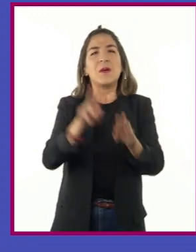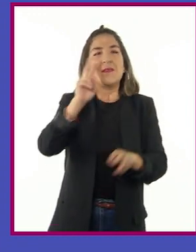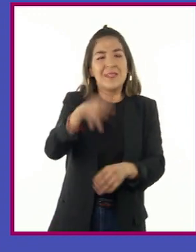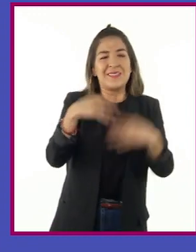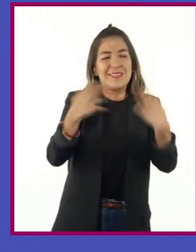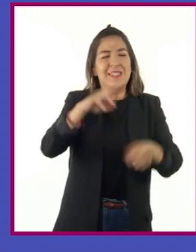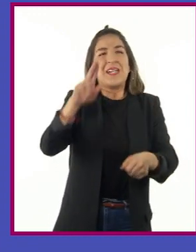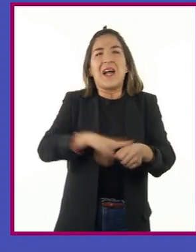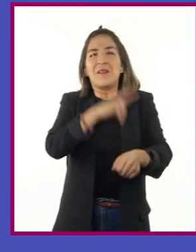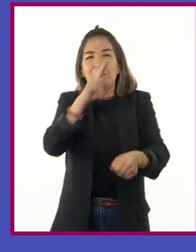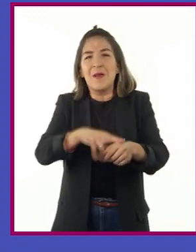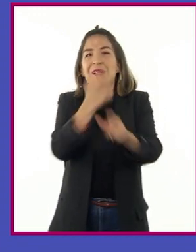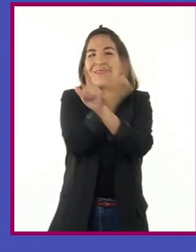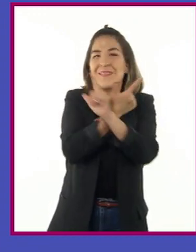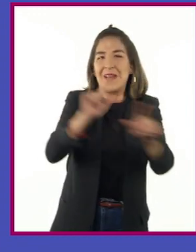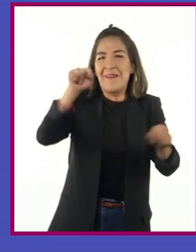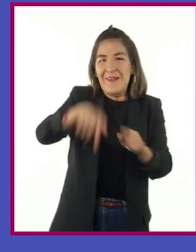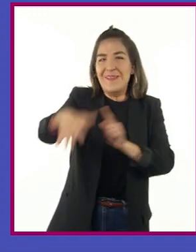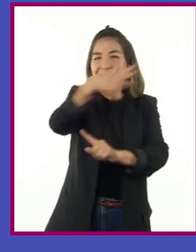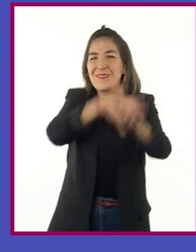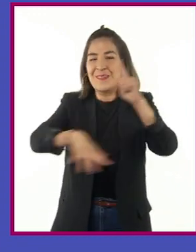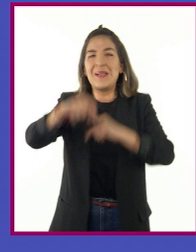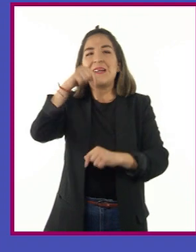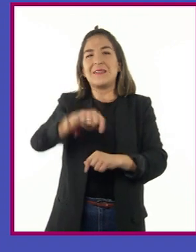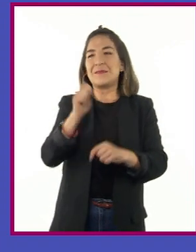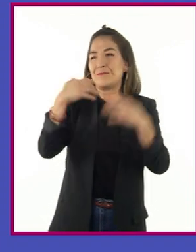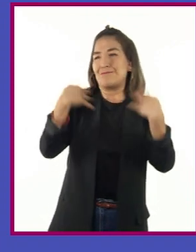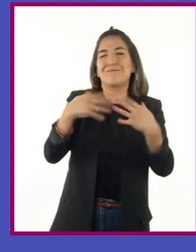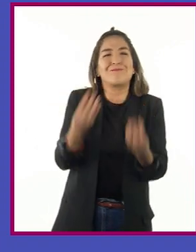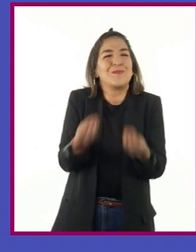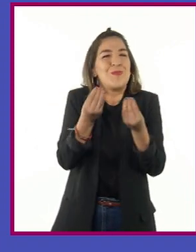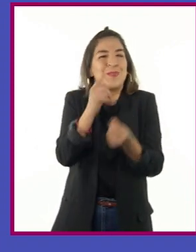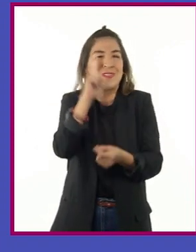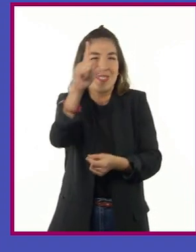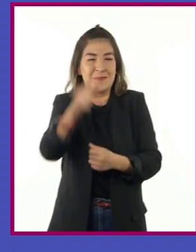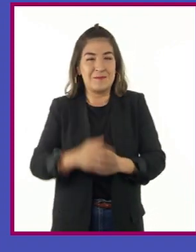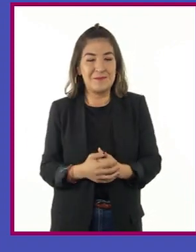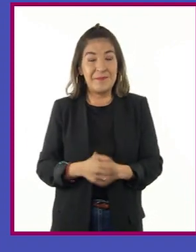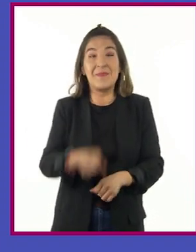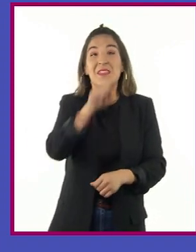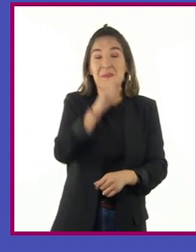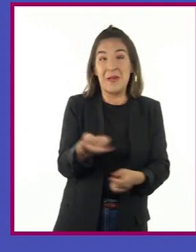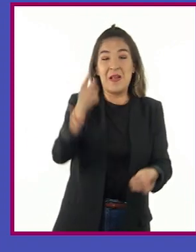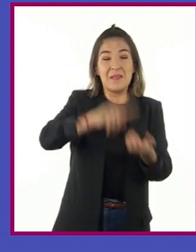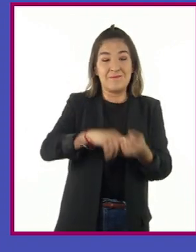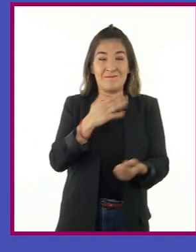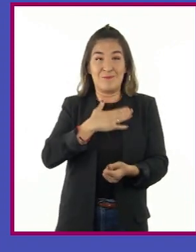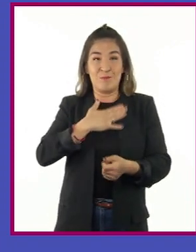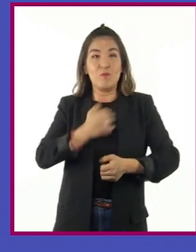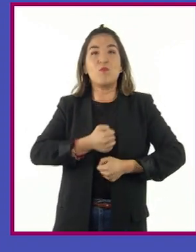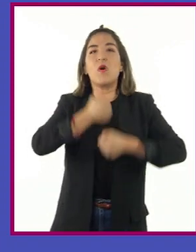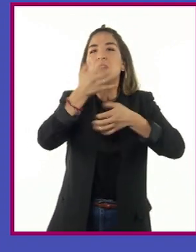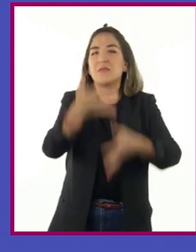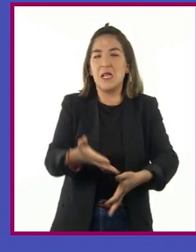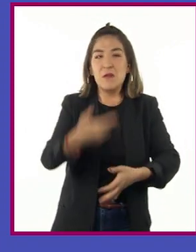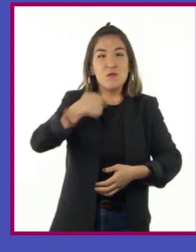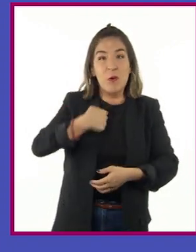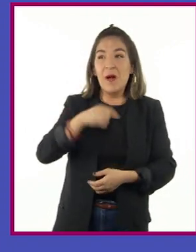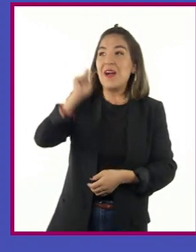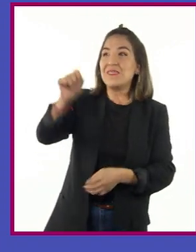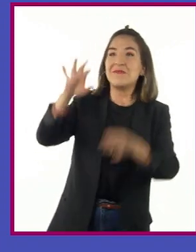naturaleza maravillosas que hay en mi estado, donde sobra la luz. Aunque en mi poesía yo nunca he hablado de